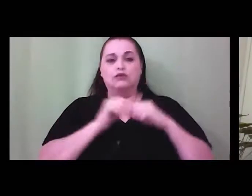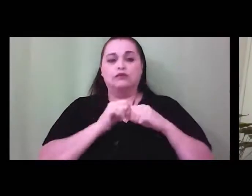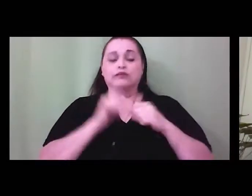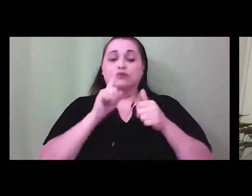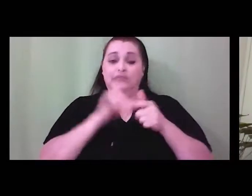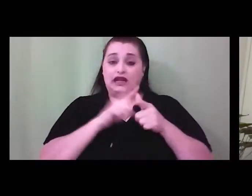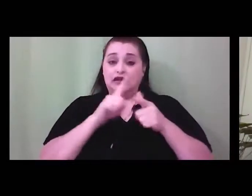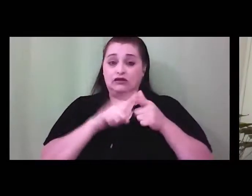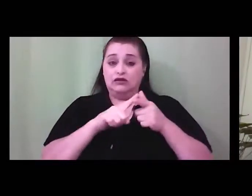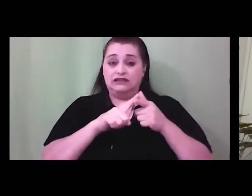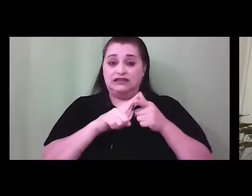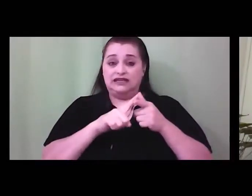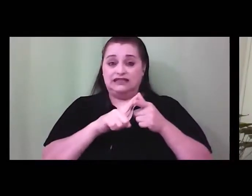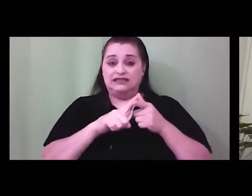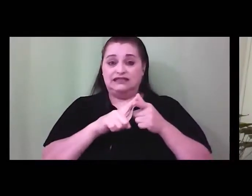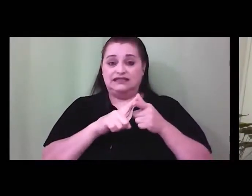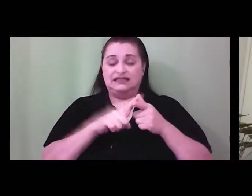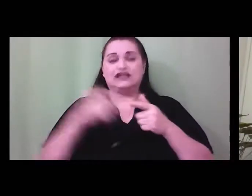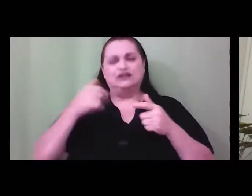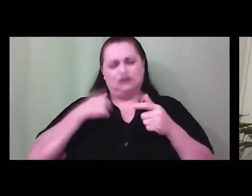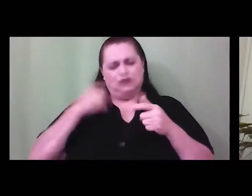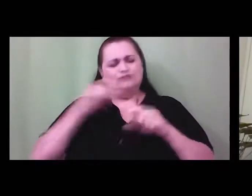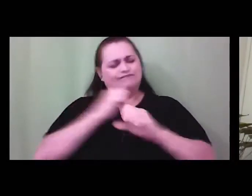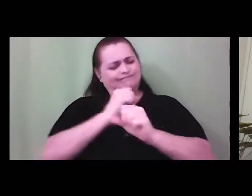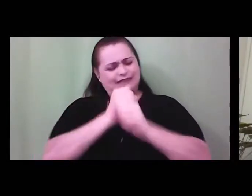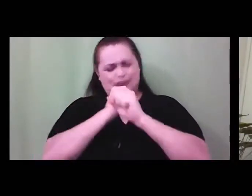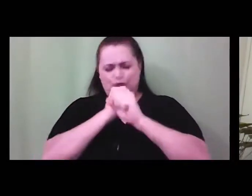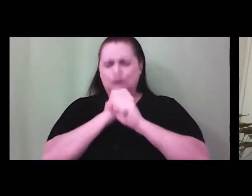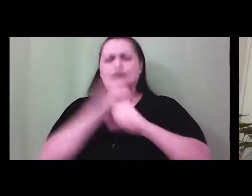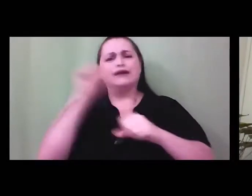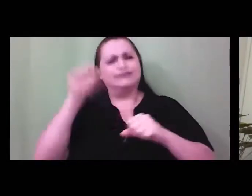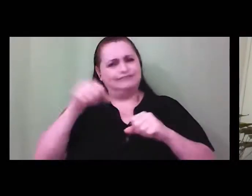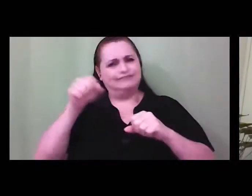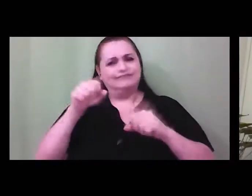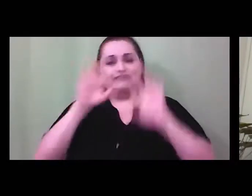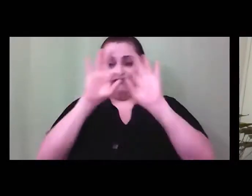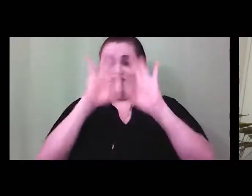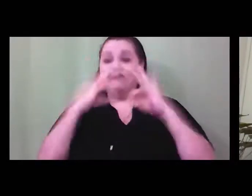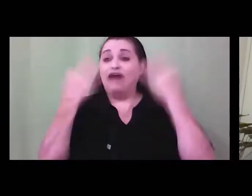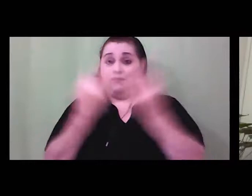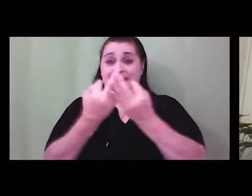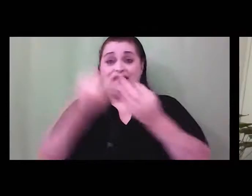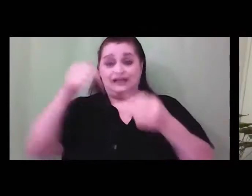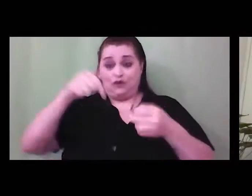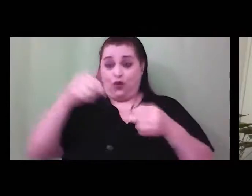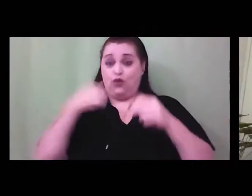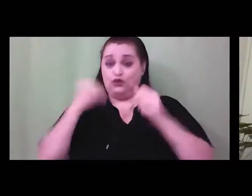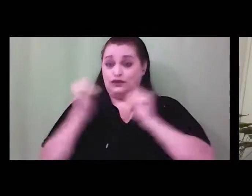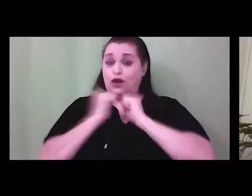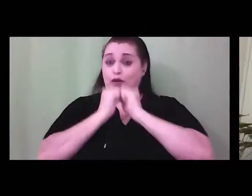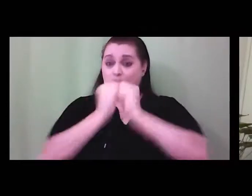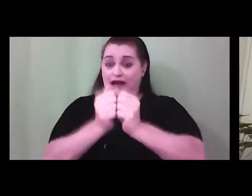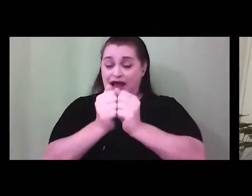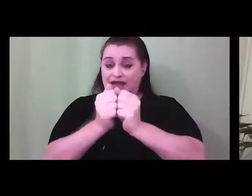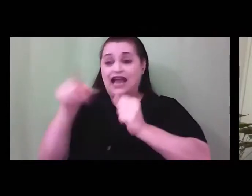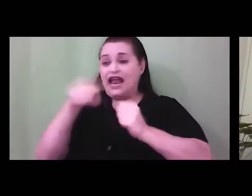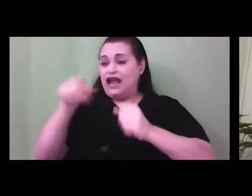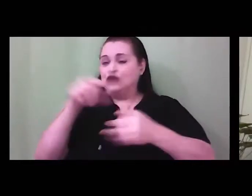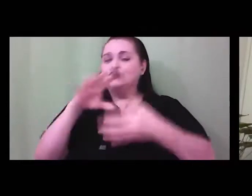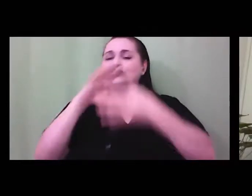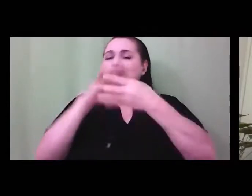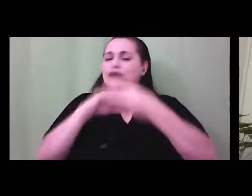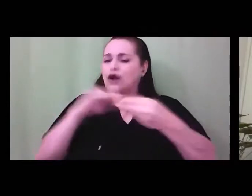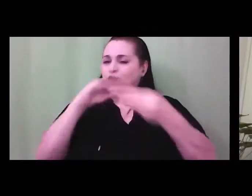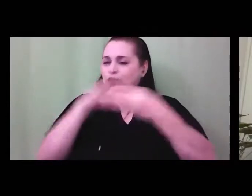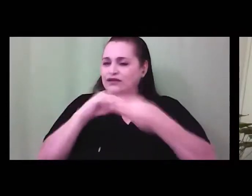Entonces, no me cabe la menor duda que las familias que hoy nos acompañan nos van a contar